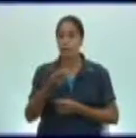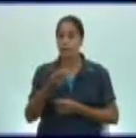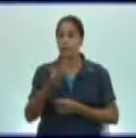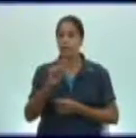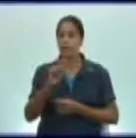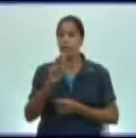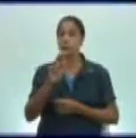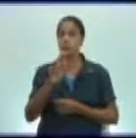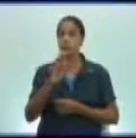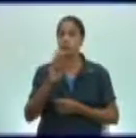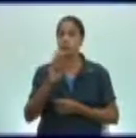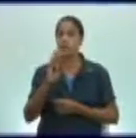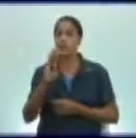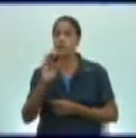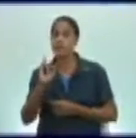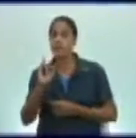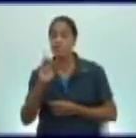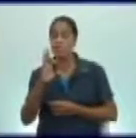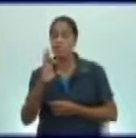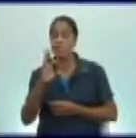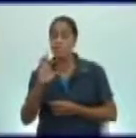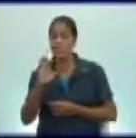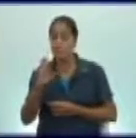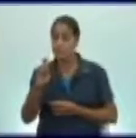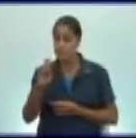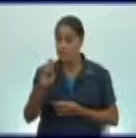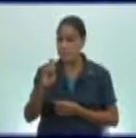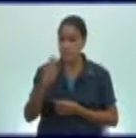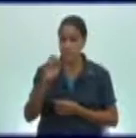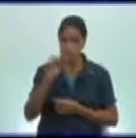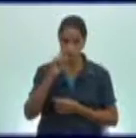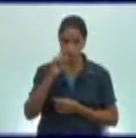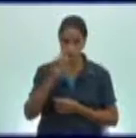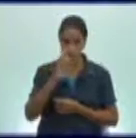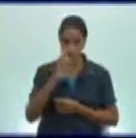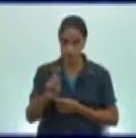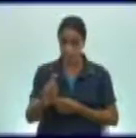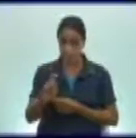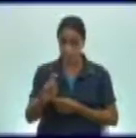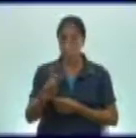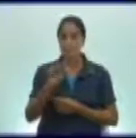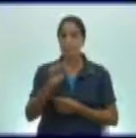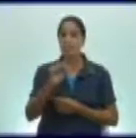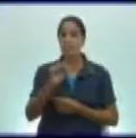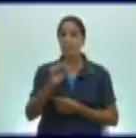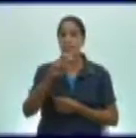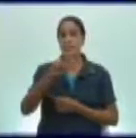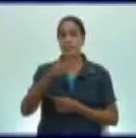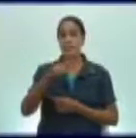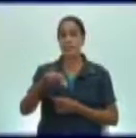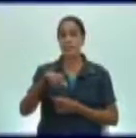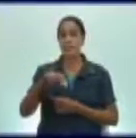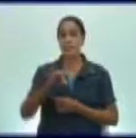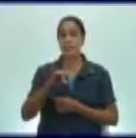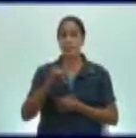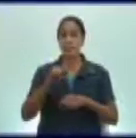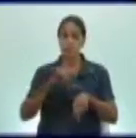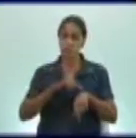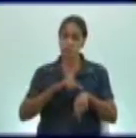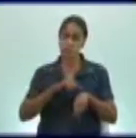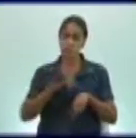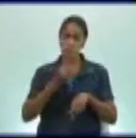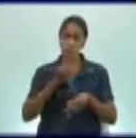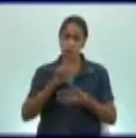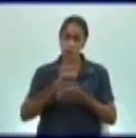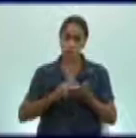tubifex con B y termina en X, y también la sanguijuela. Les doy un tiempo para